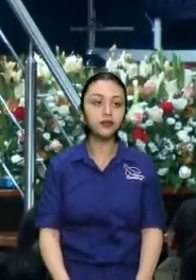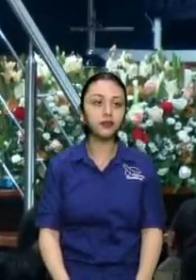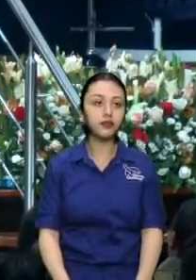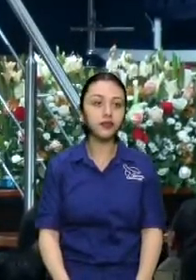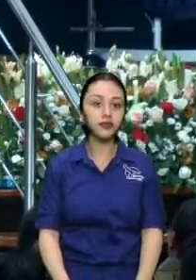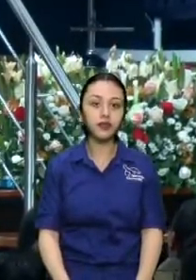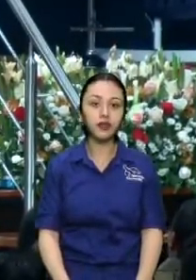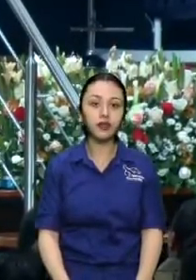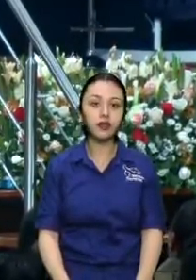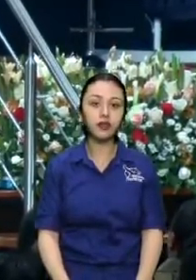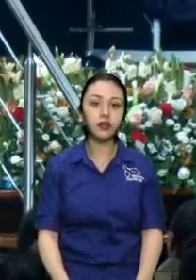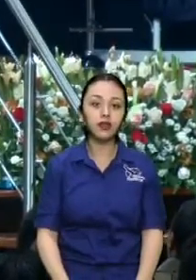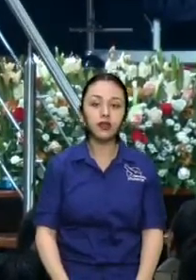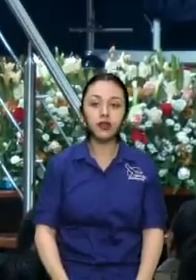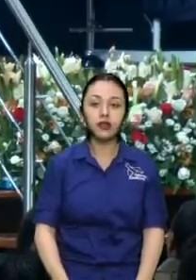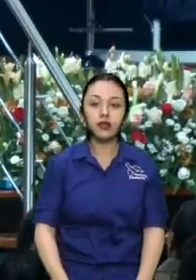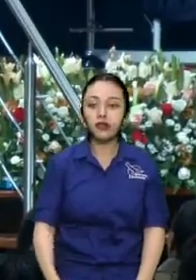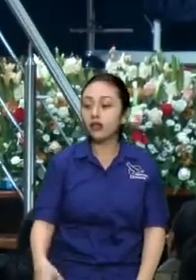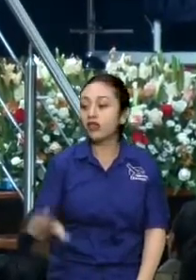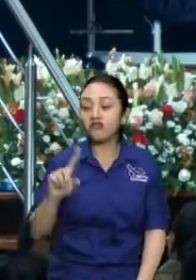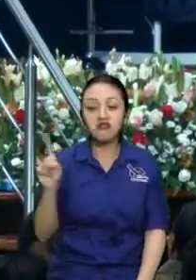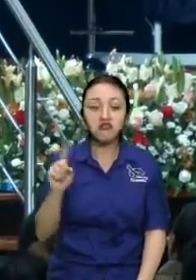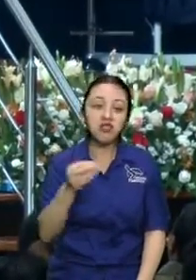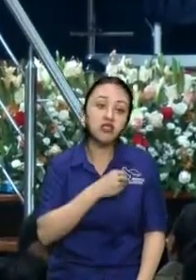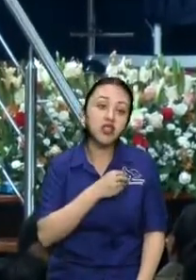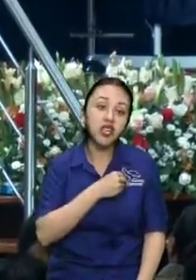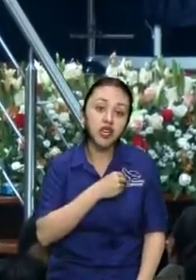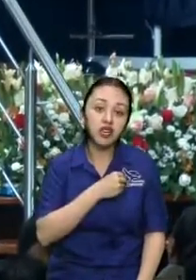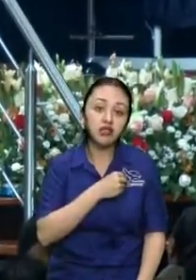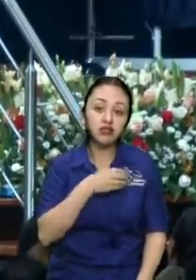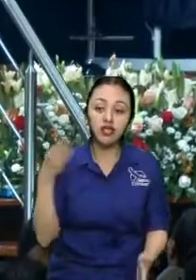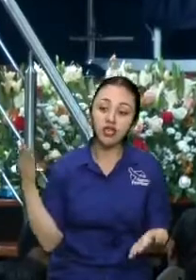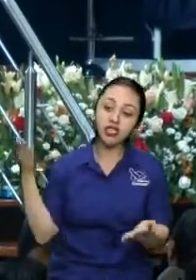recibir, al menor no. Pues no vas a recibir la bendición del mayor.